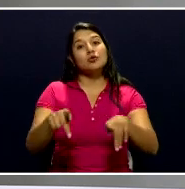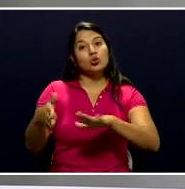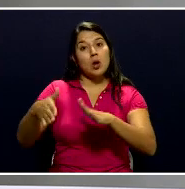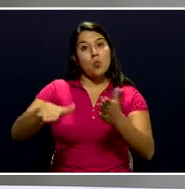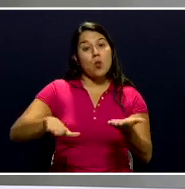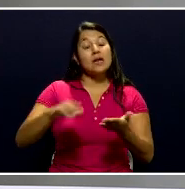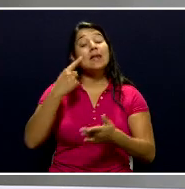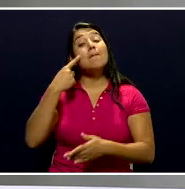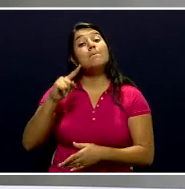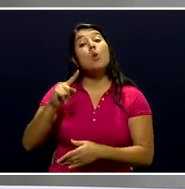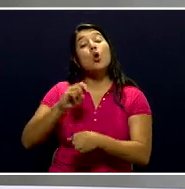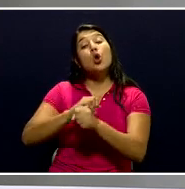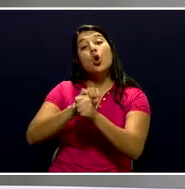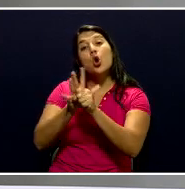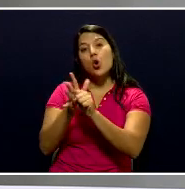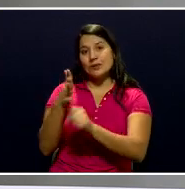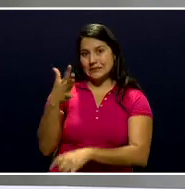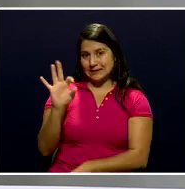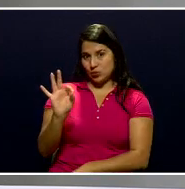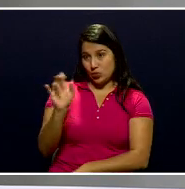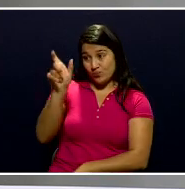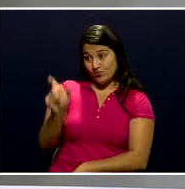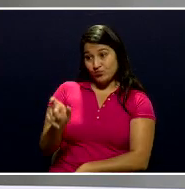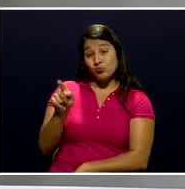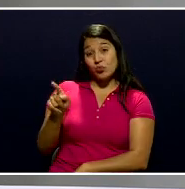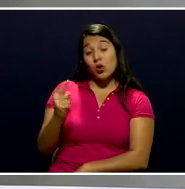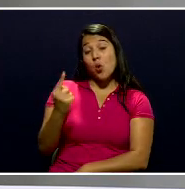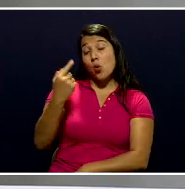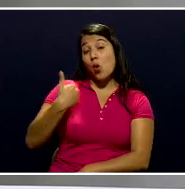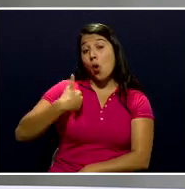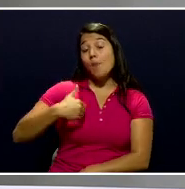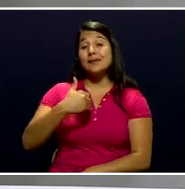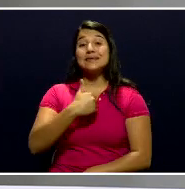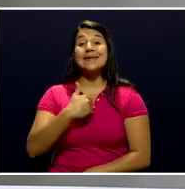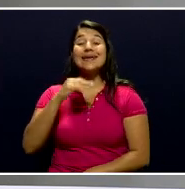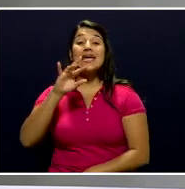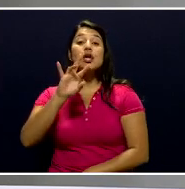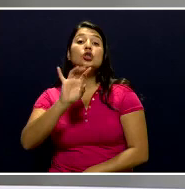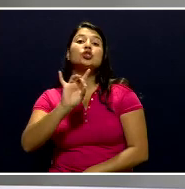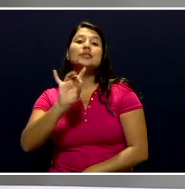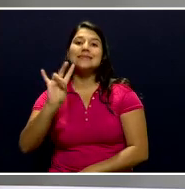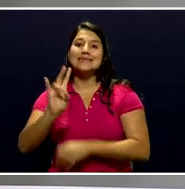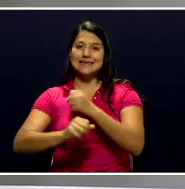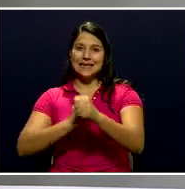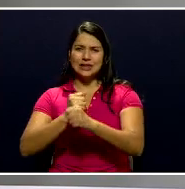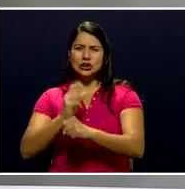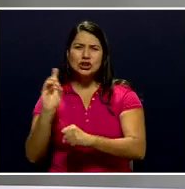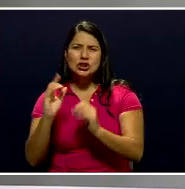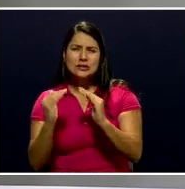COVID-19. Se trata de un hombre de 87 años de edad y vecino de Alajuela.